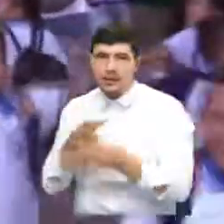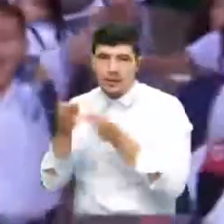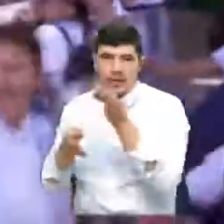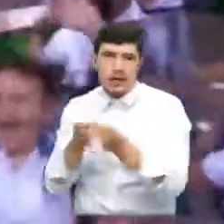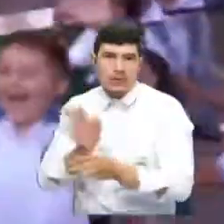salud